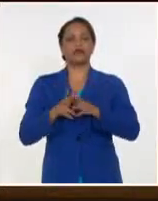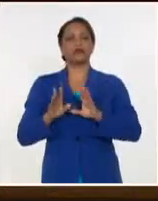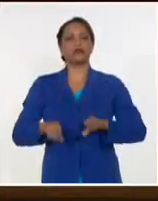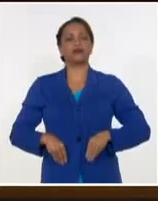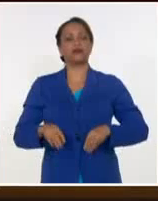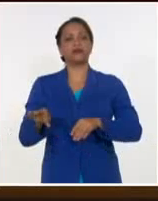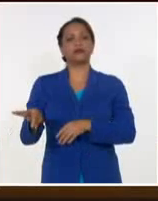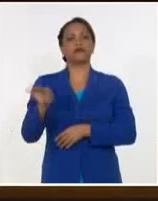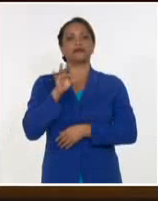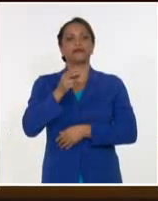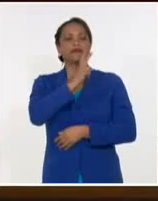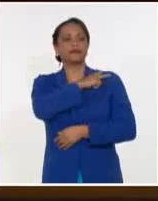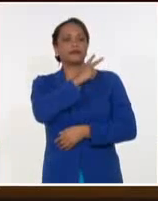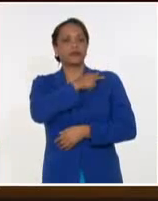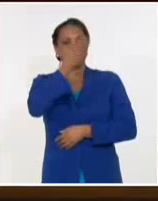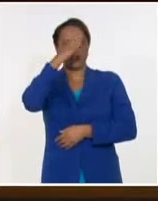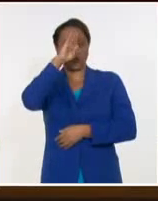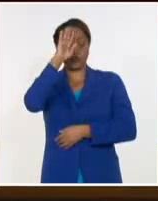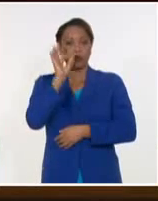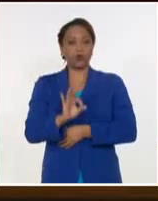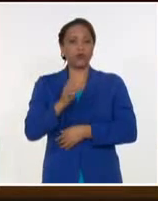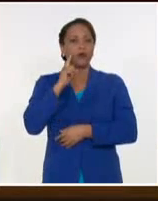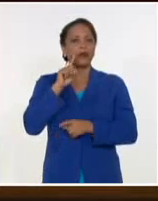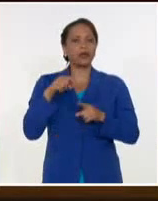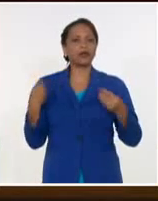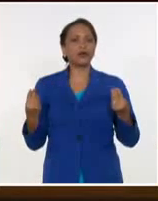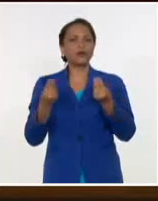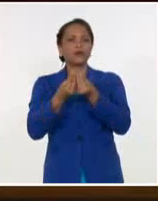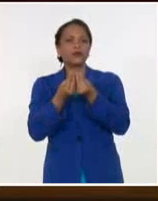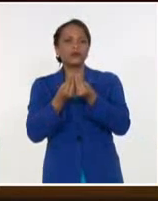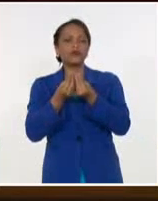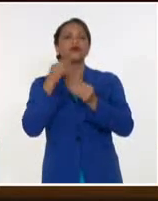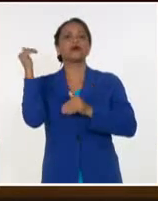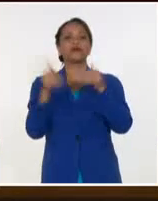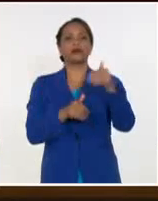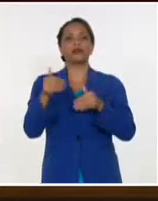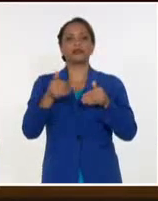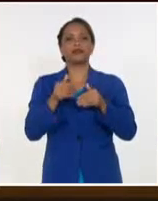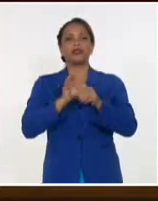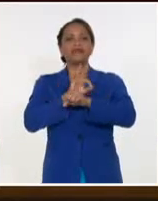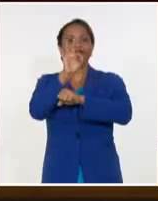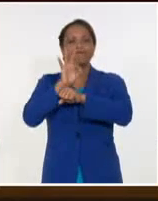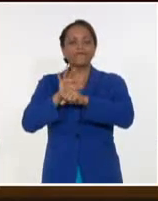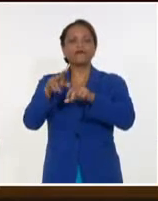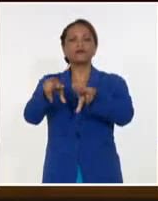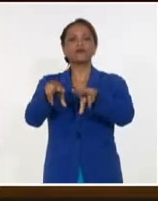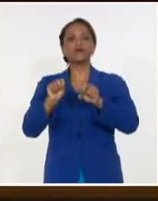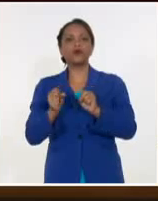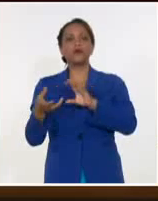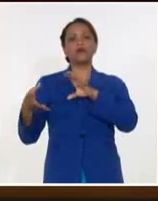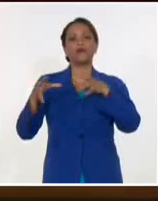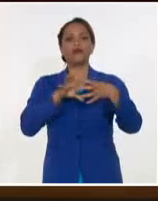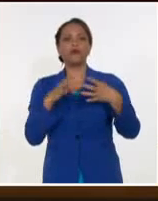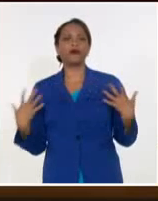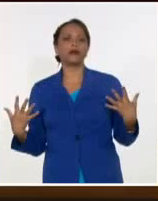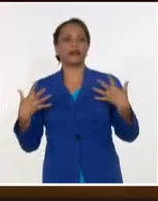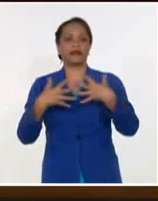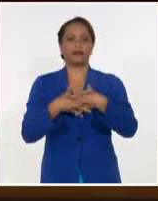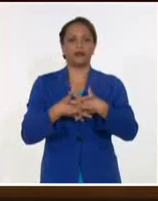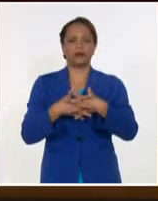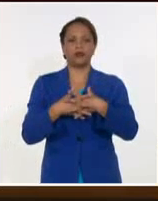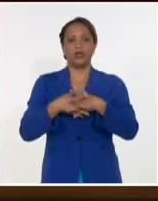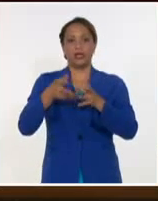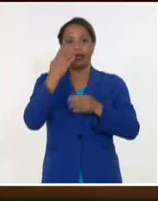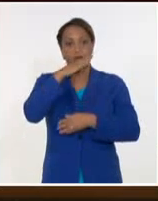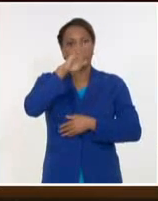de las autoridades cubanas para de conjunto participar en el diseño de un nuevo modelo de relación entre la nación y